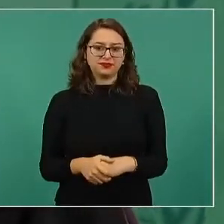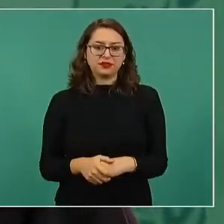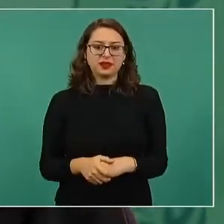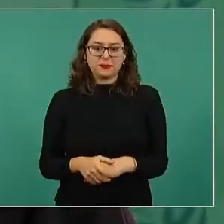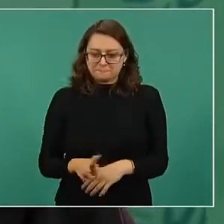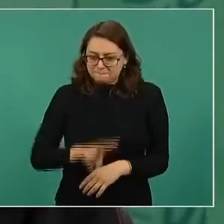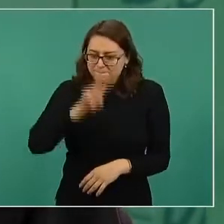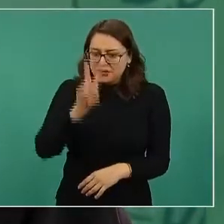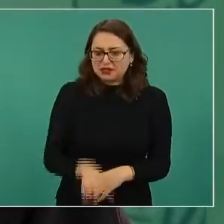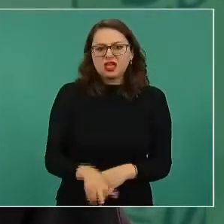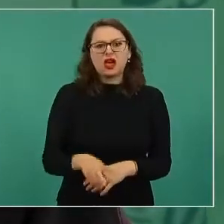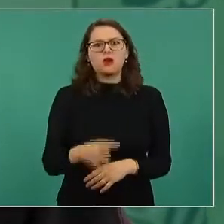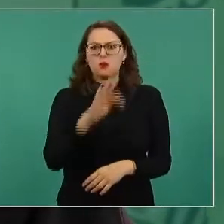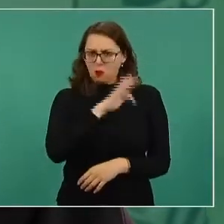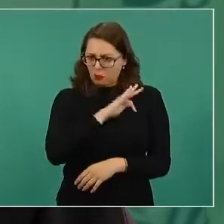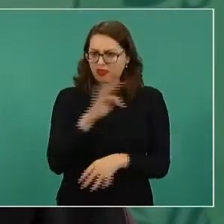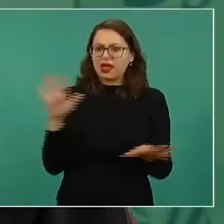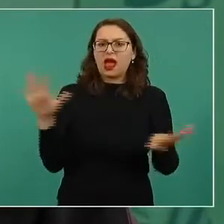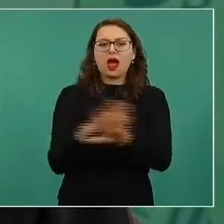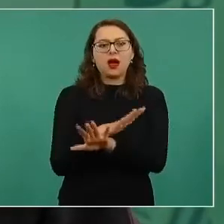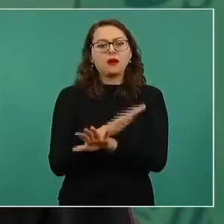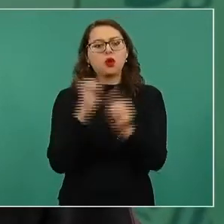ejerciendo de manera pacífica.